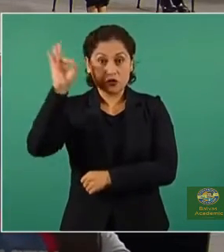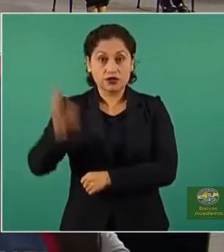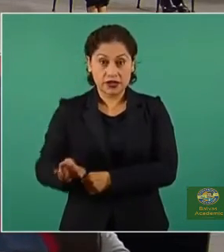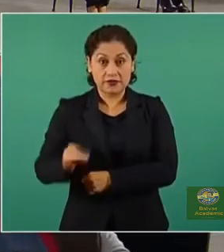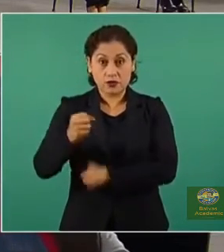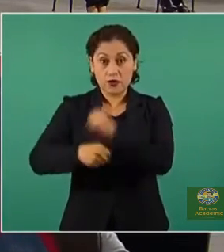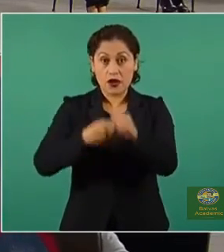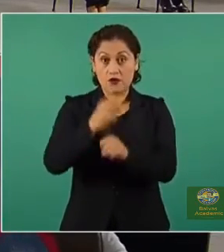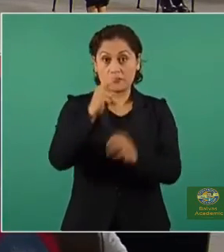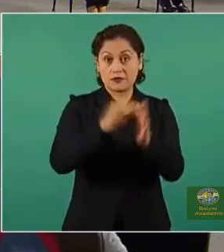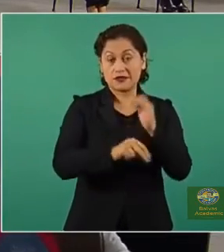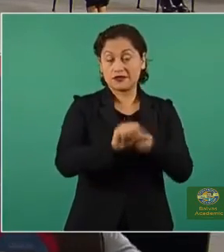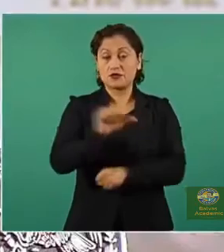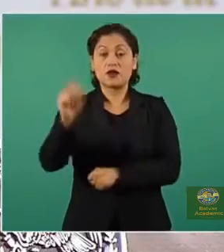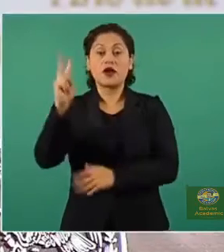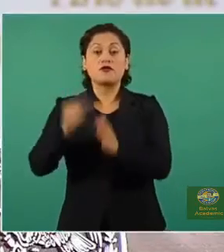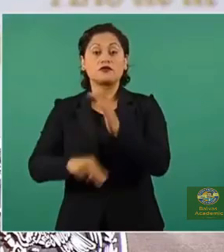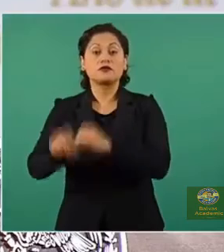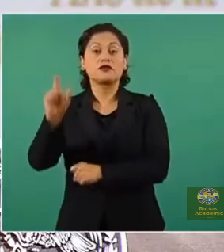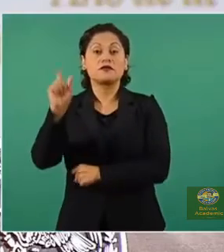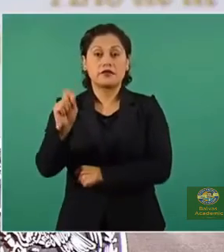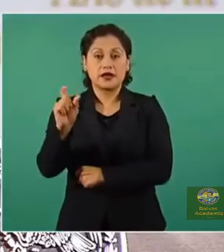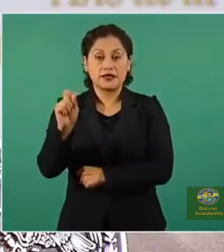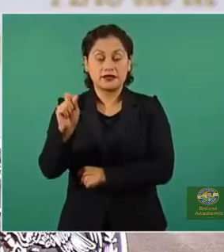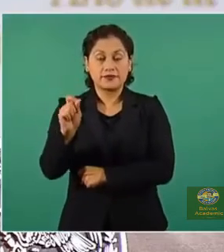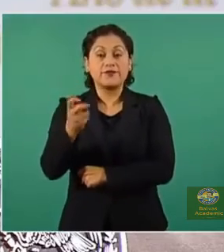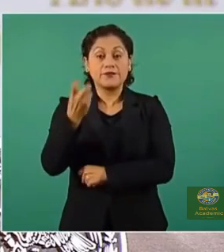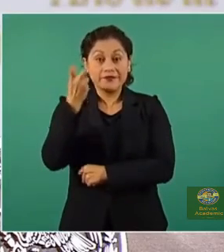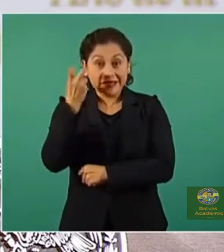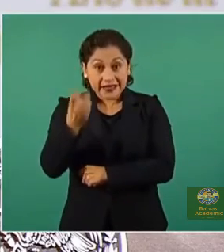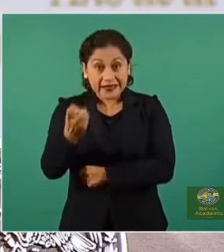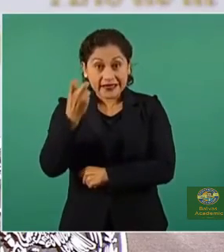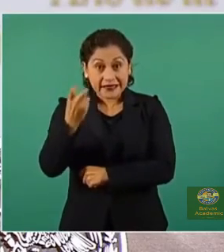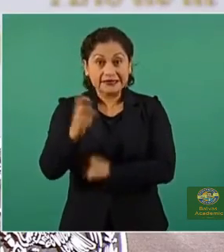a 2020. Y esto también ha